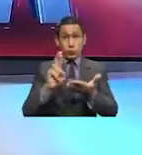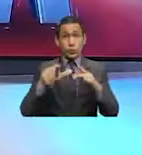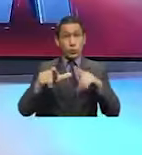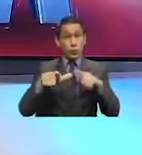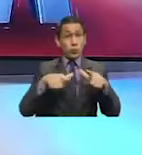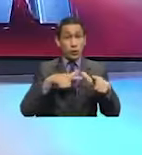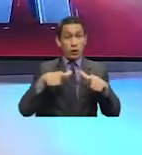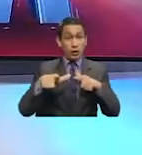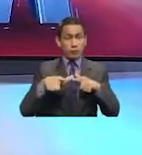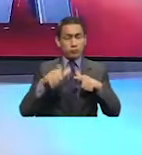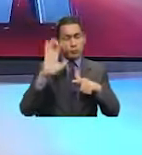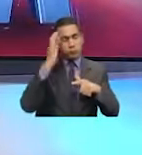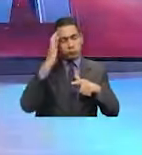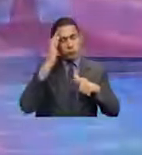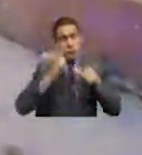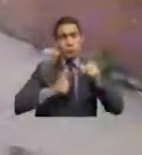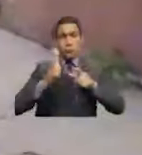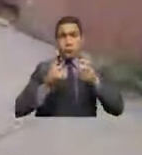investiga este caso.